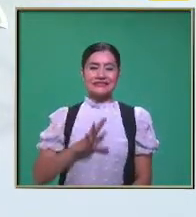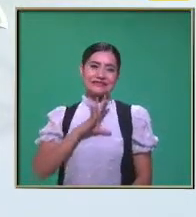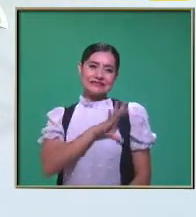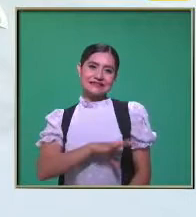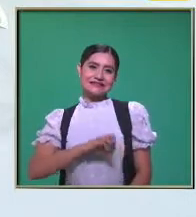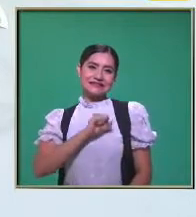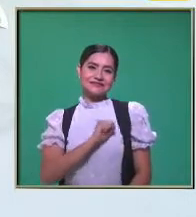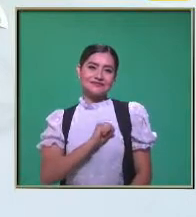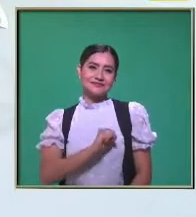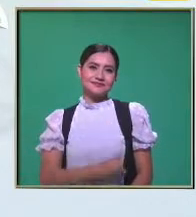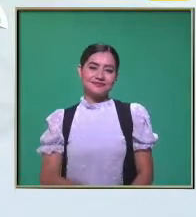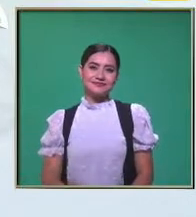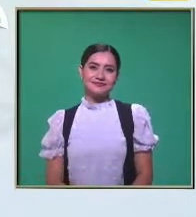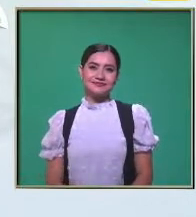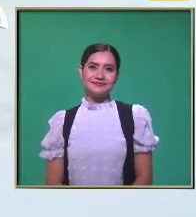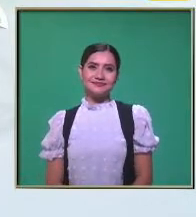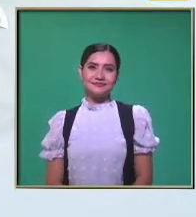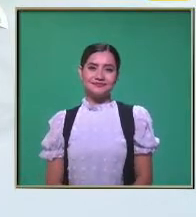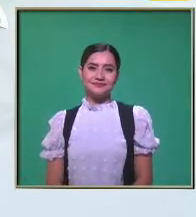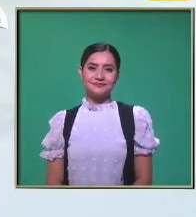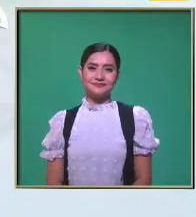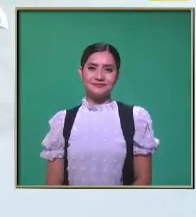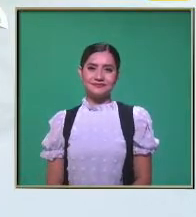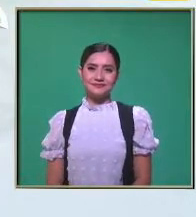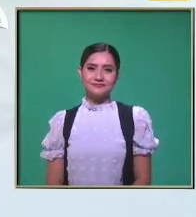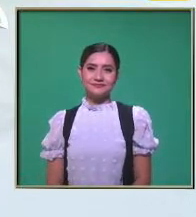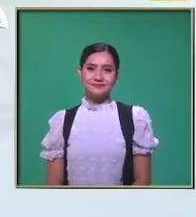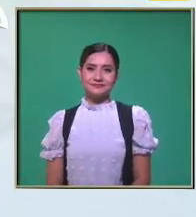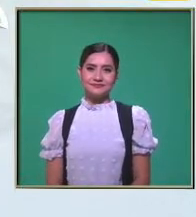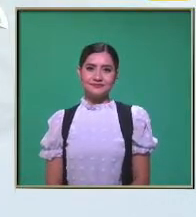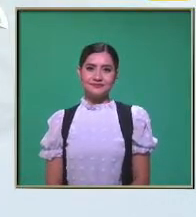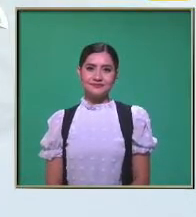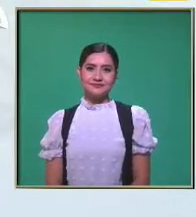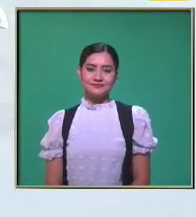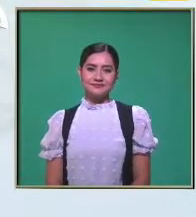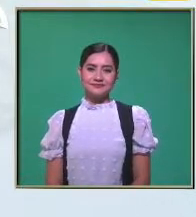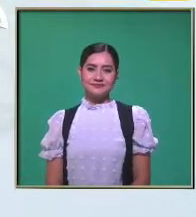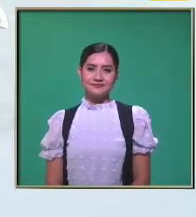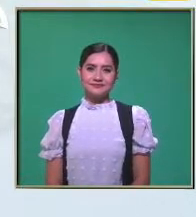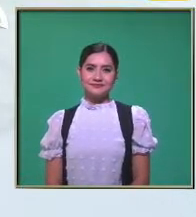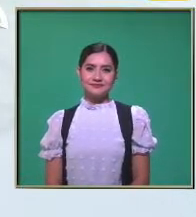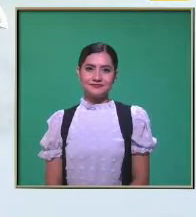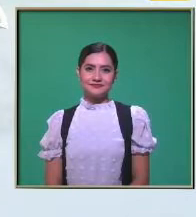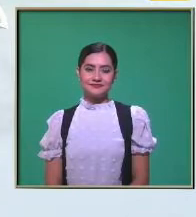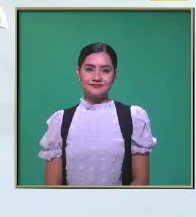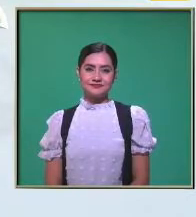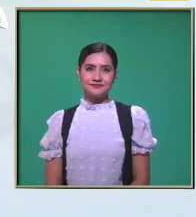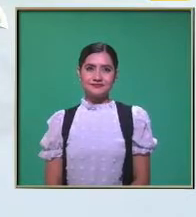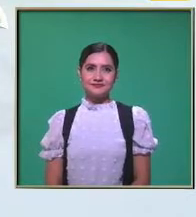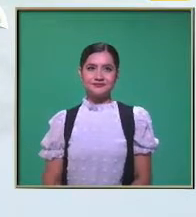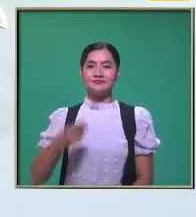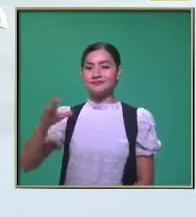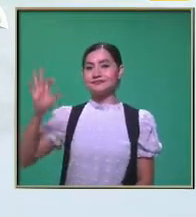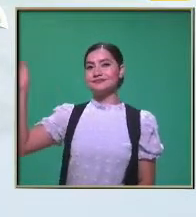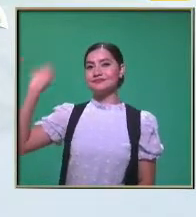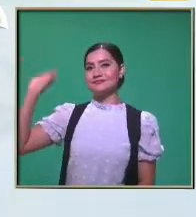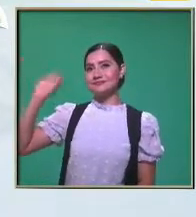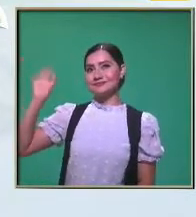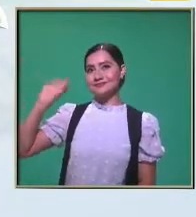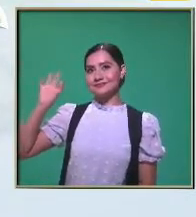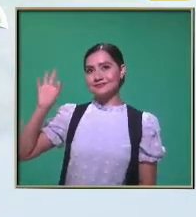y hasta por horas. Casi tres. Sí. Entonces, a lo mejor creo que ya sé cuál es y lo trajimos por